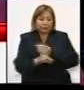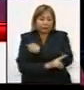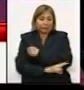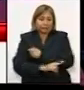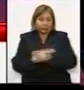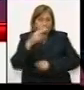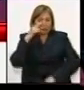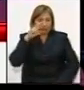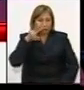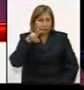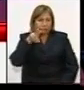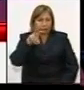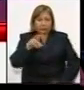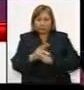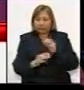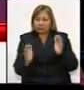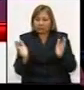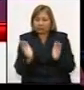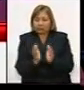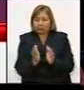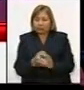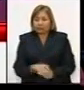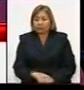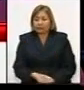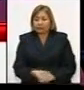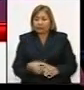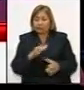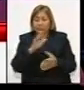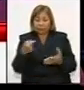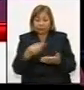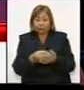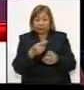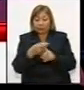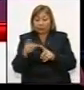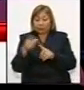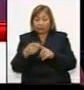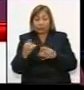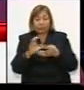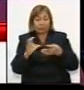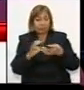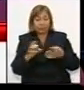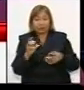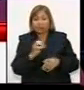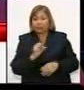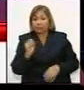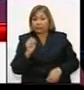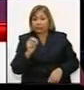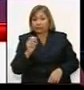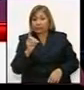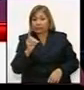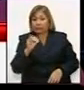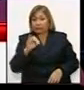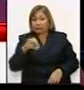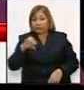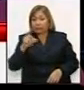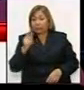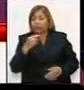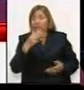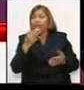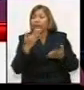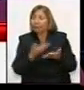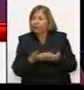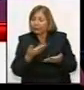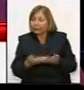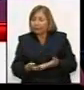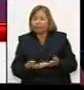mirada nacional, más pequeña, que se aboquen a diferentes funciones, diputados y senadores, pero tiene que haber una perspectiva